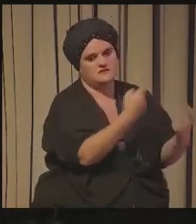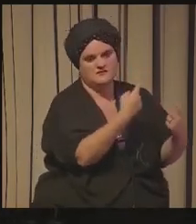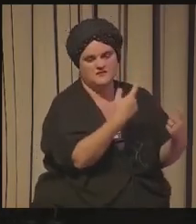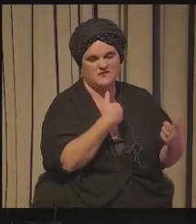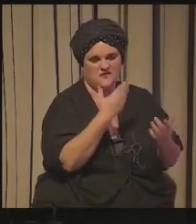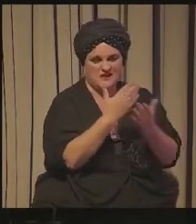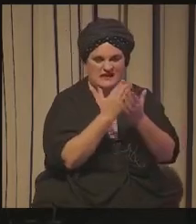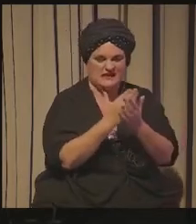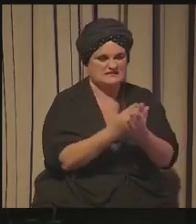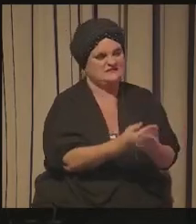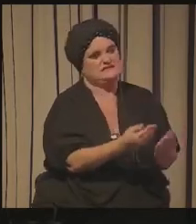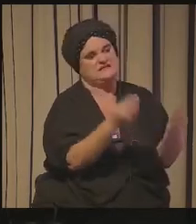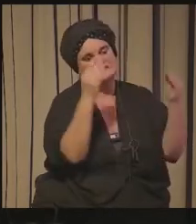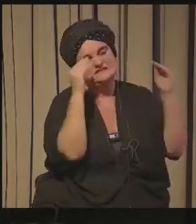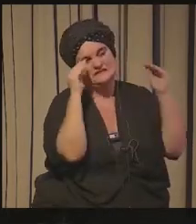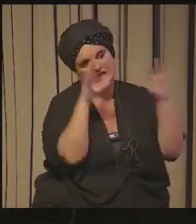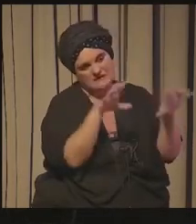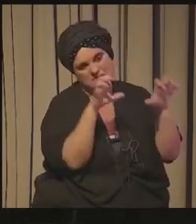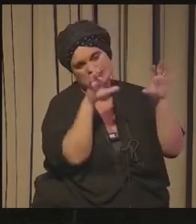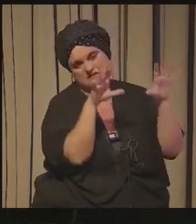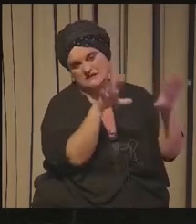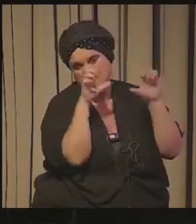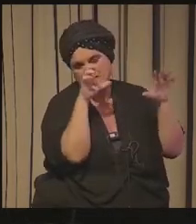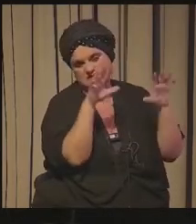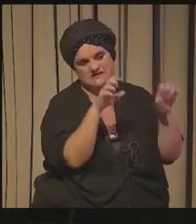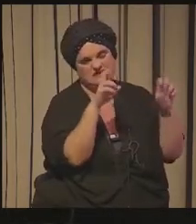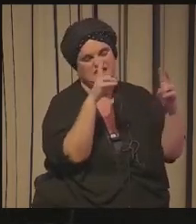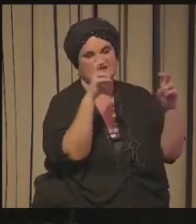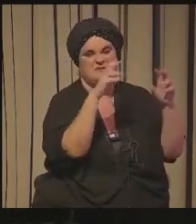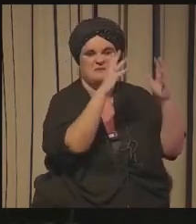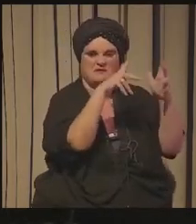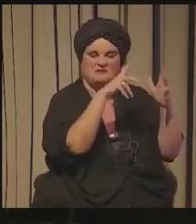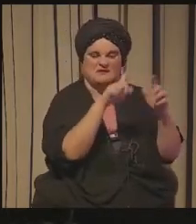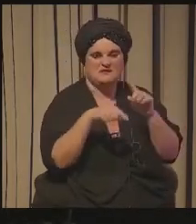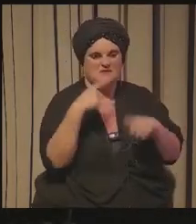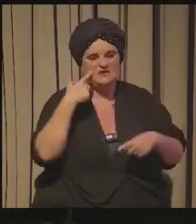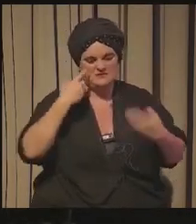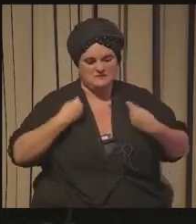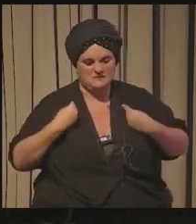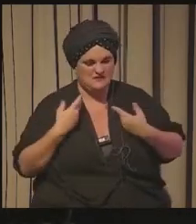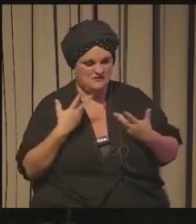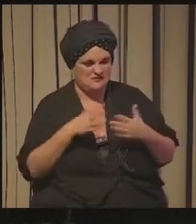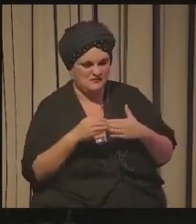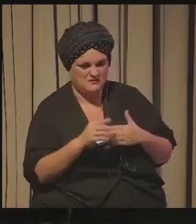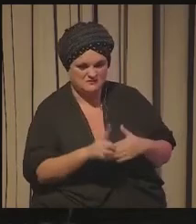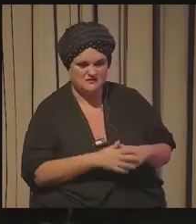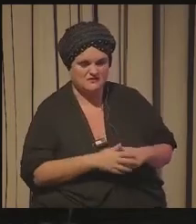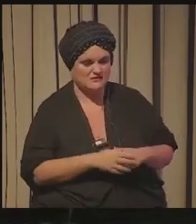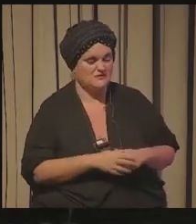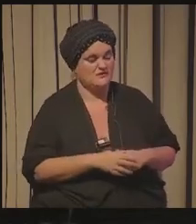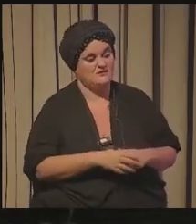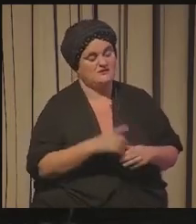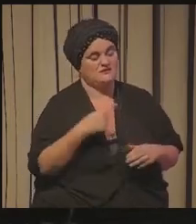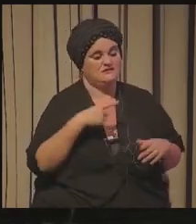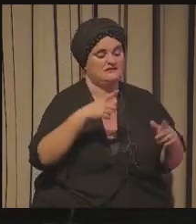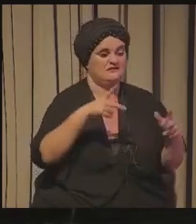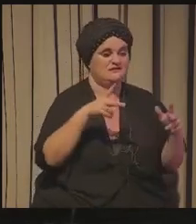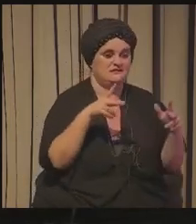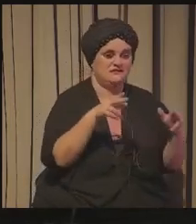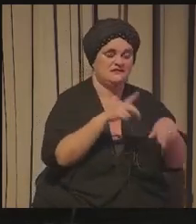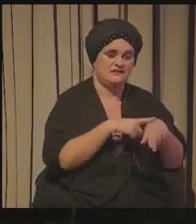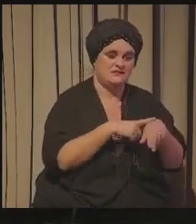un montón de tiempo para aprender material y hechos que nunca voy a utilizar. Pero si estuviera utilizando ese hecho como base para